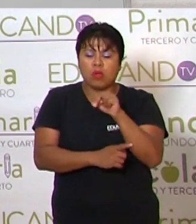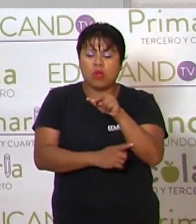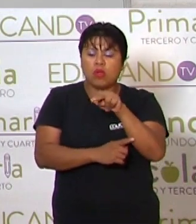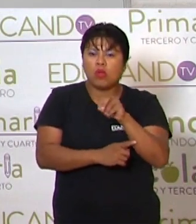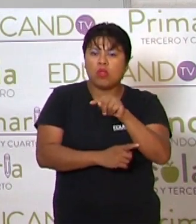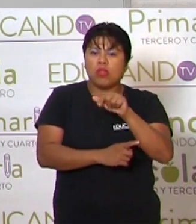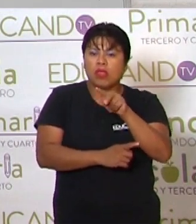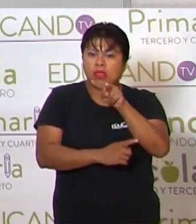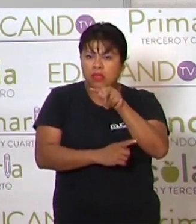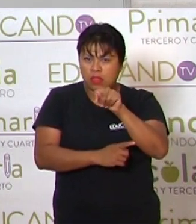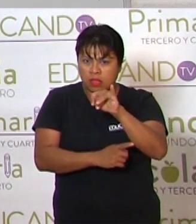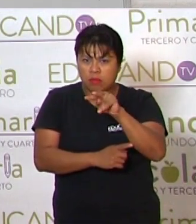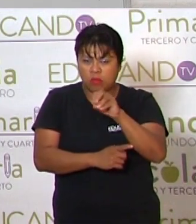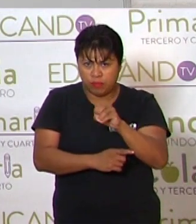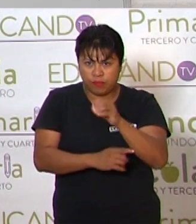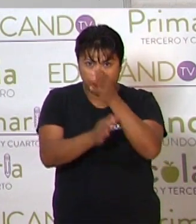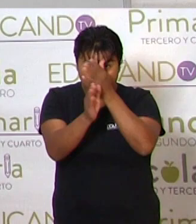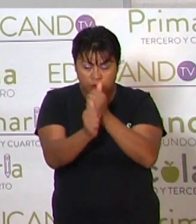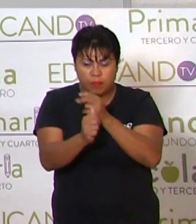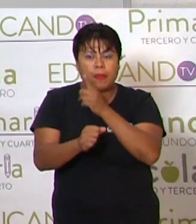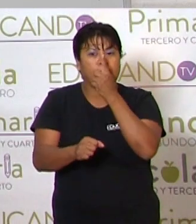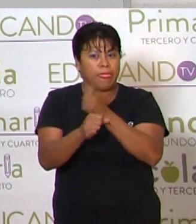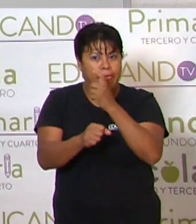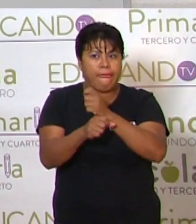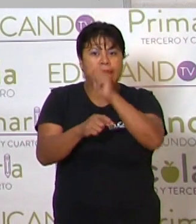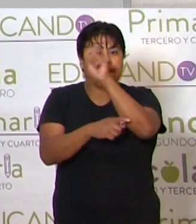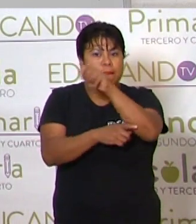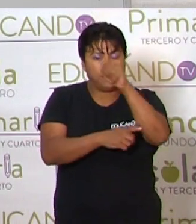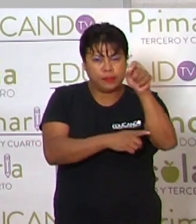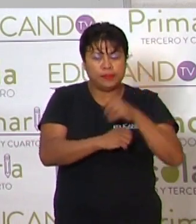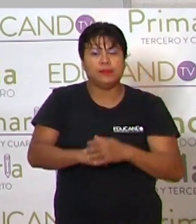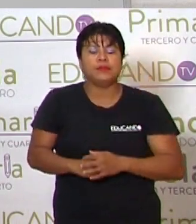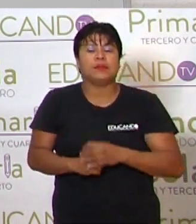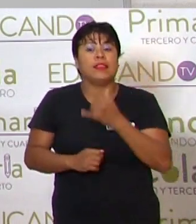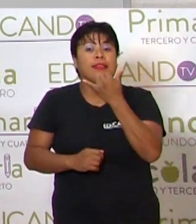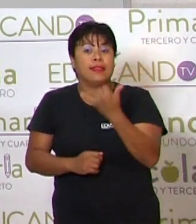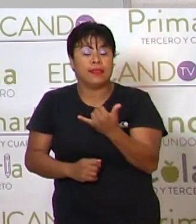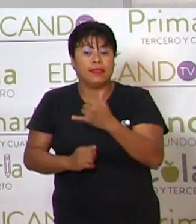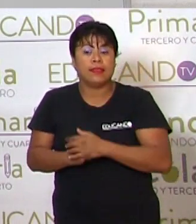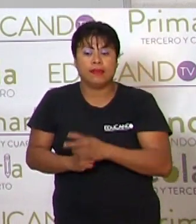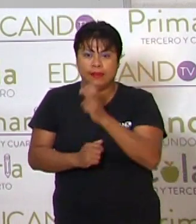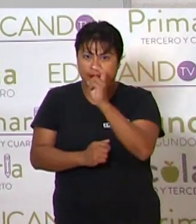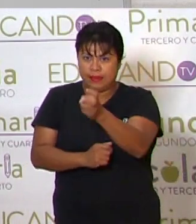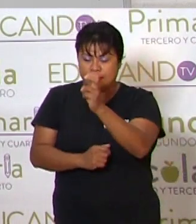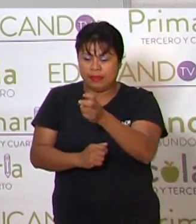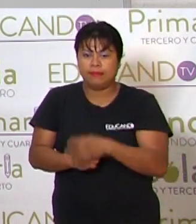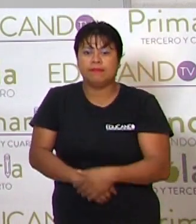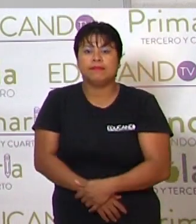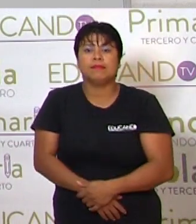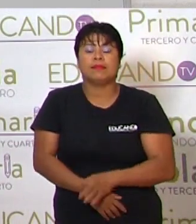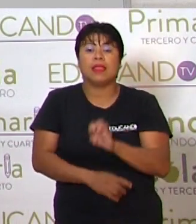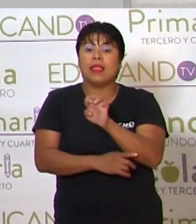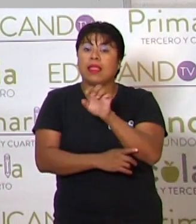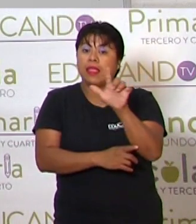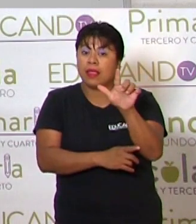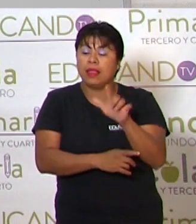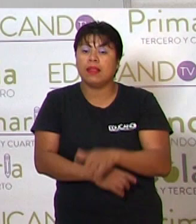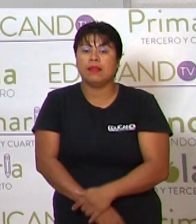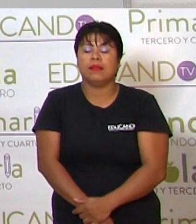connotativo. ¿De acuerdo? Vamos a escribir la primera y es esta. El